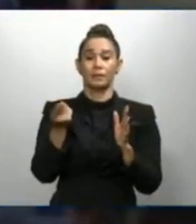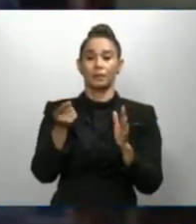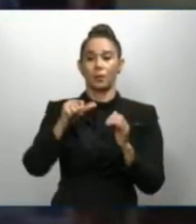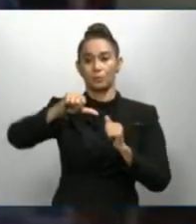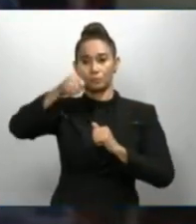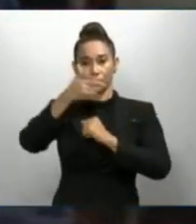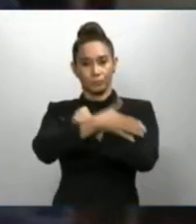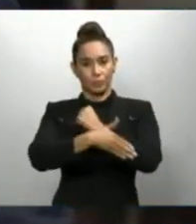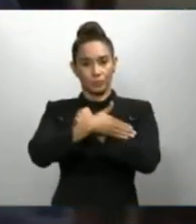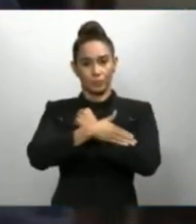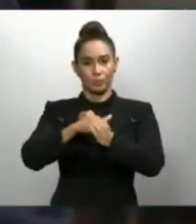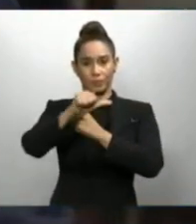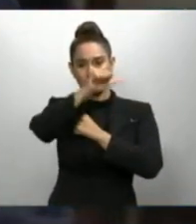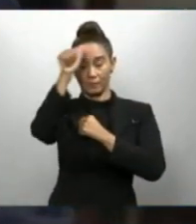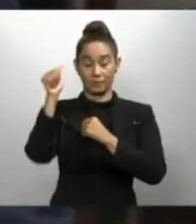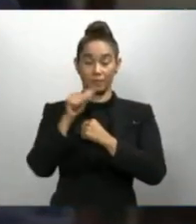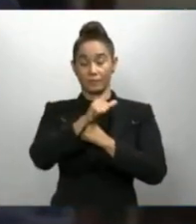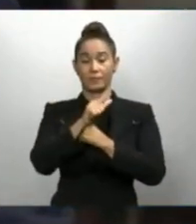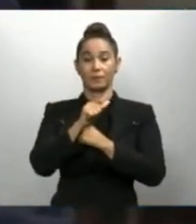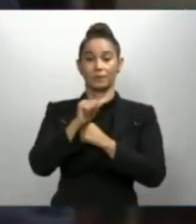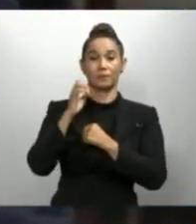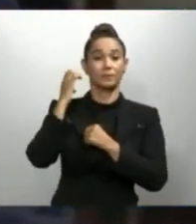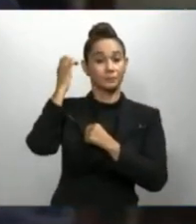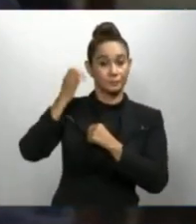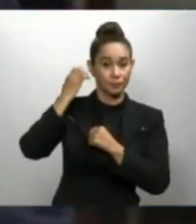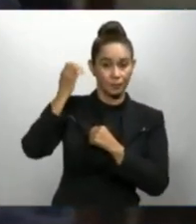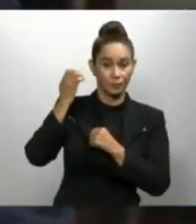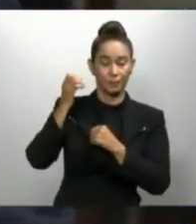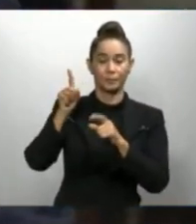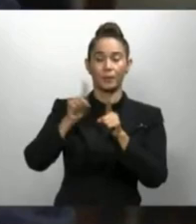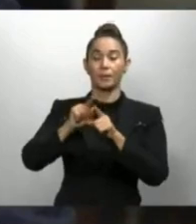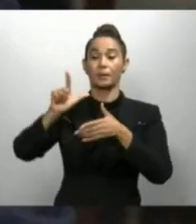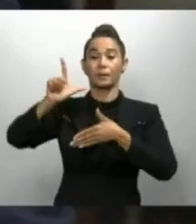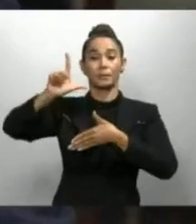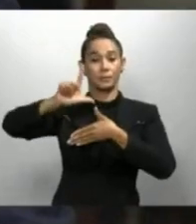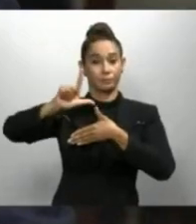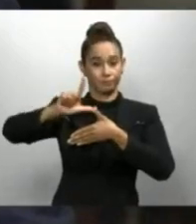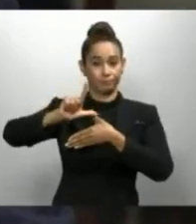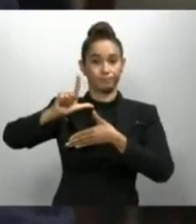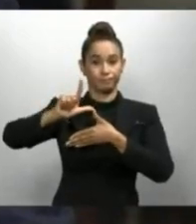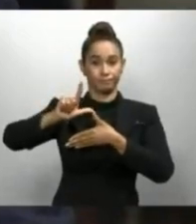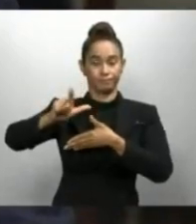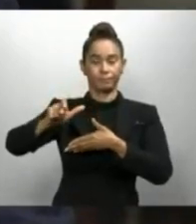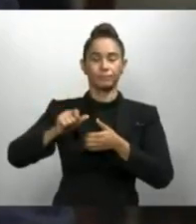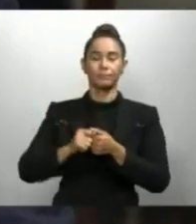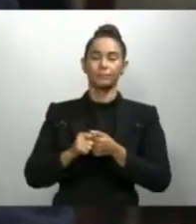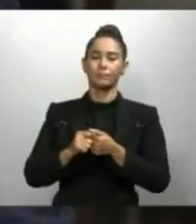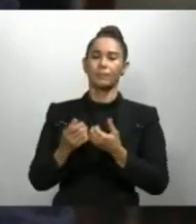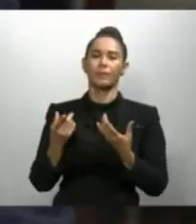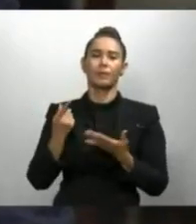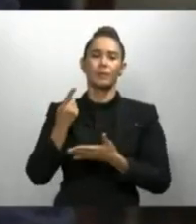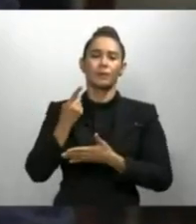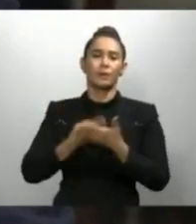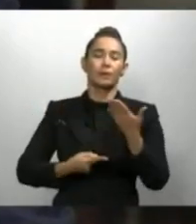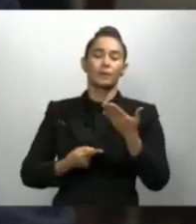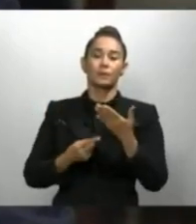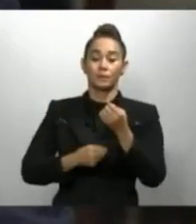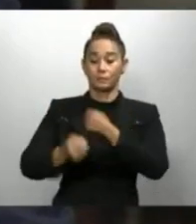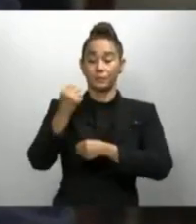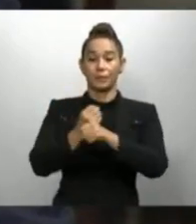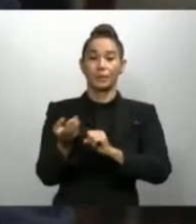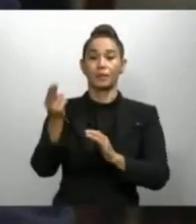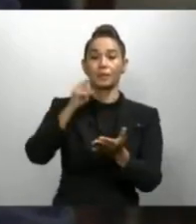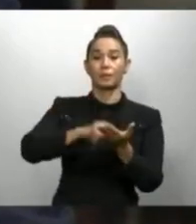países africanos de Europa Oriental, así como gran parte de Latinoamérica. Ya en el año 2017